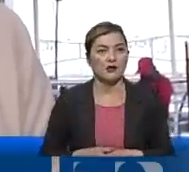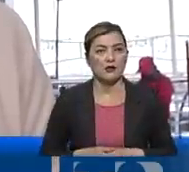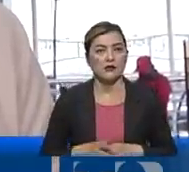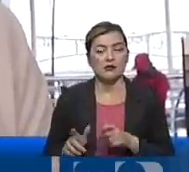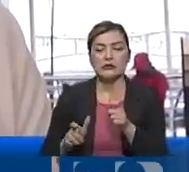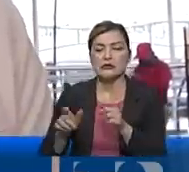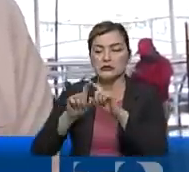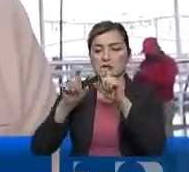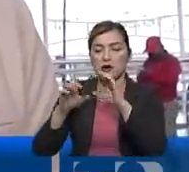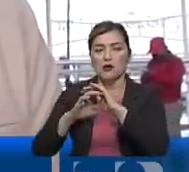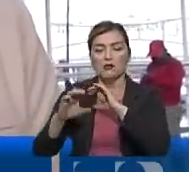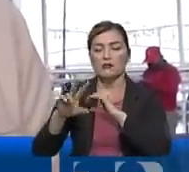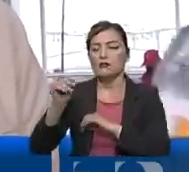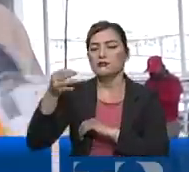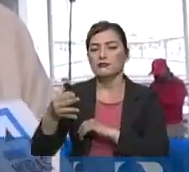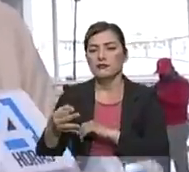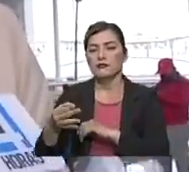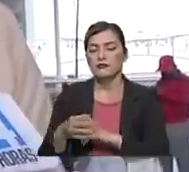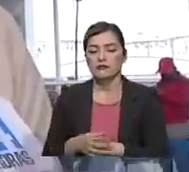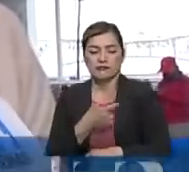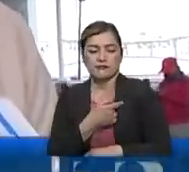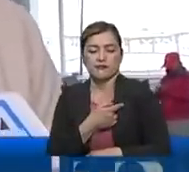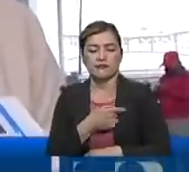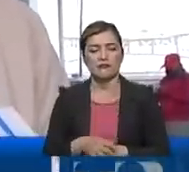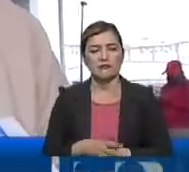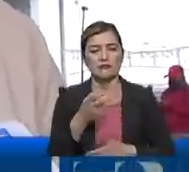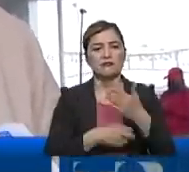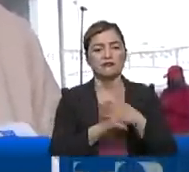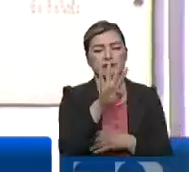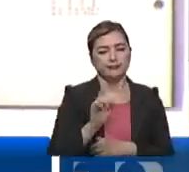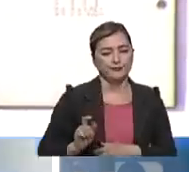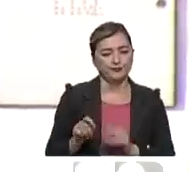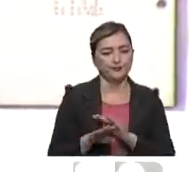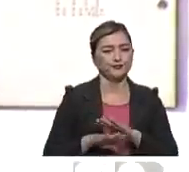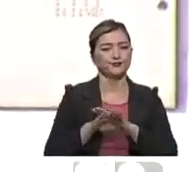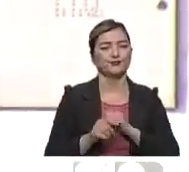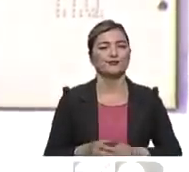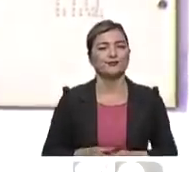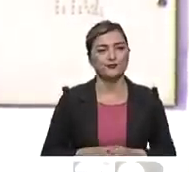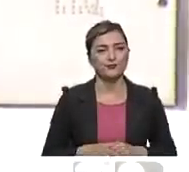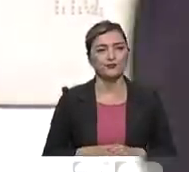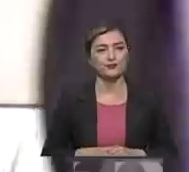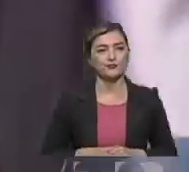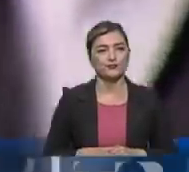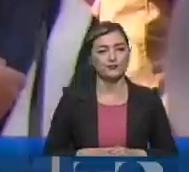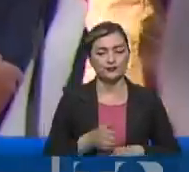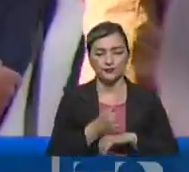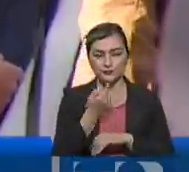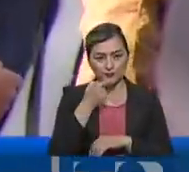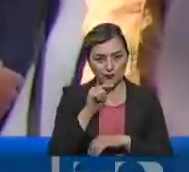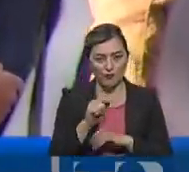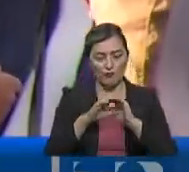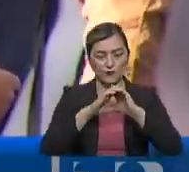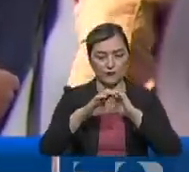aquellas operadoras que incumplan con la medida? De 4 salarios básicos unificados. Según las autoridades, las operadoras de transporte